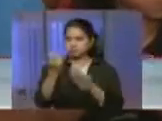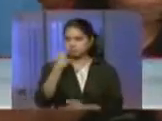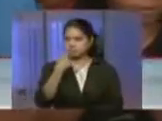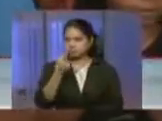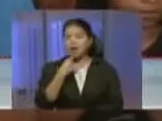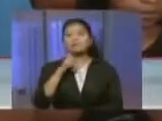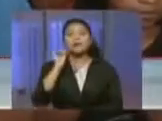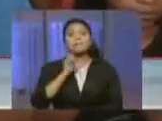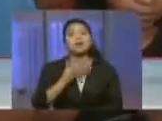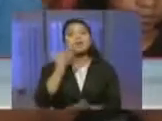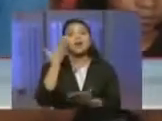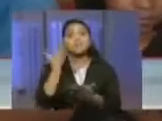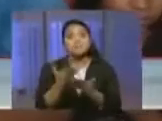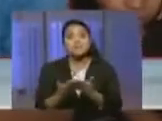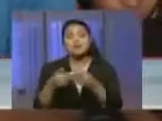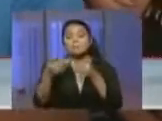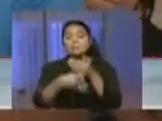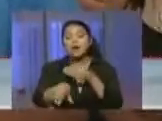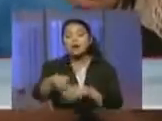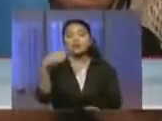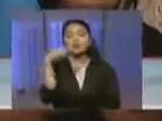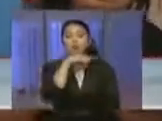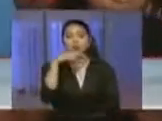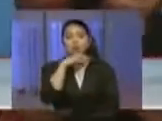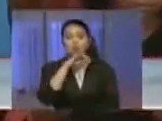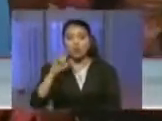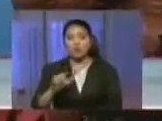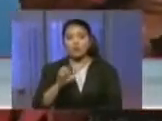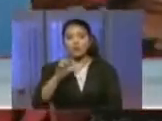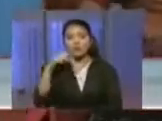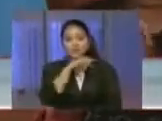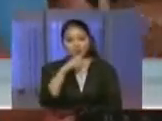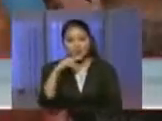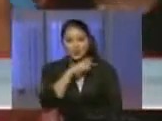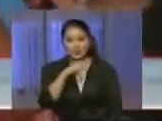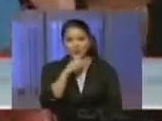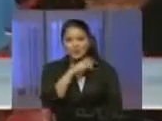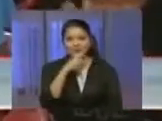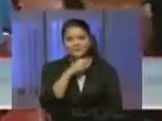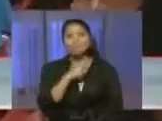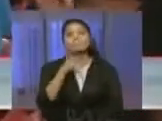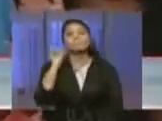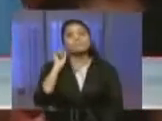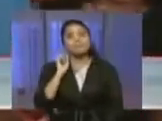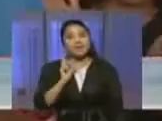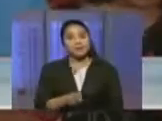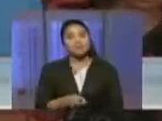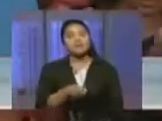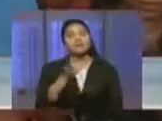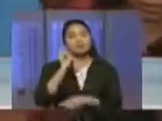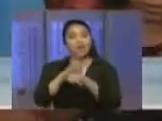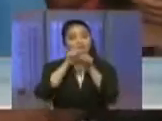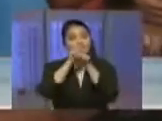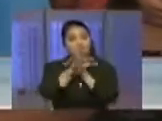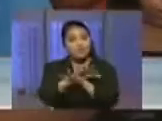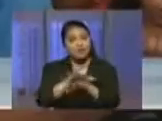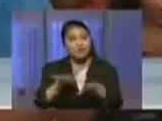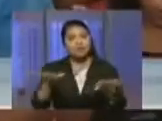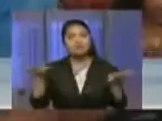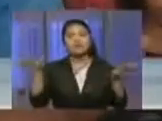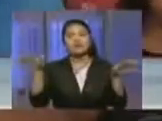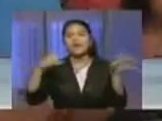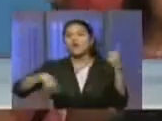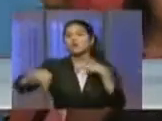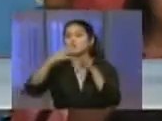día 12 de octubre el presidente que nos Bend nos